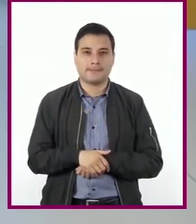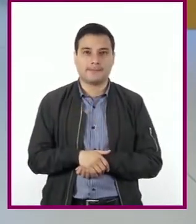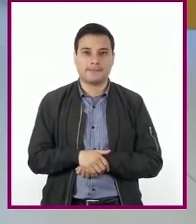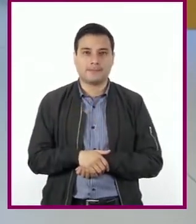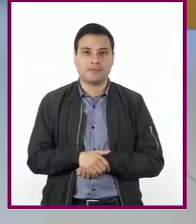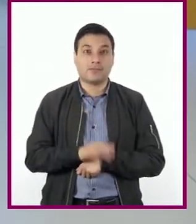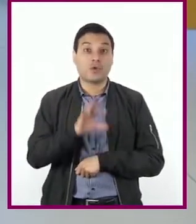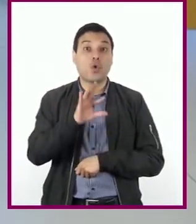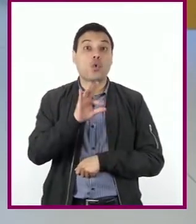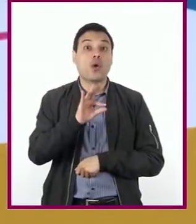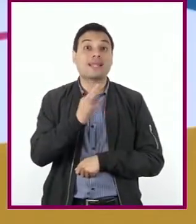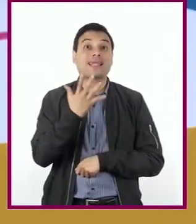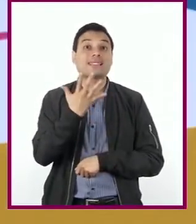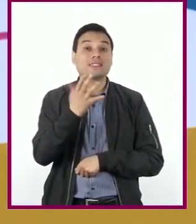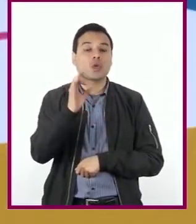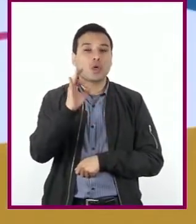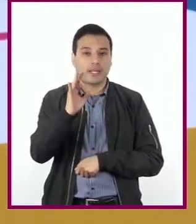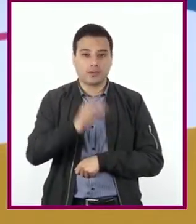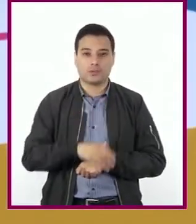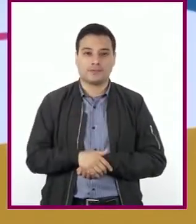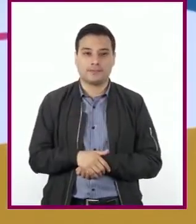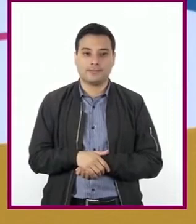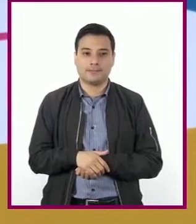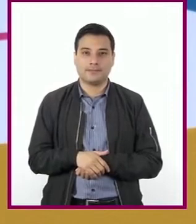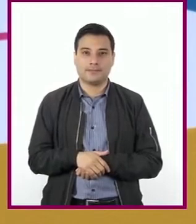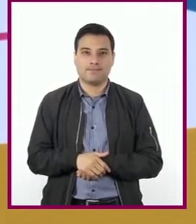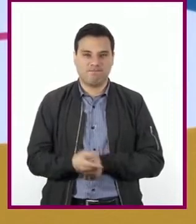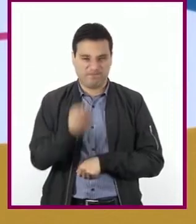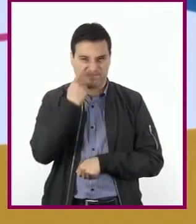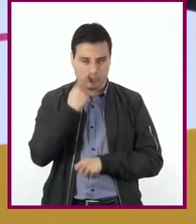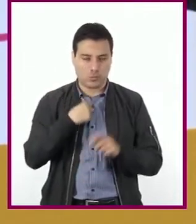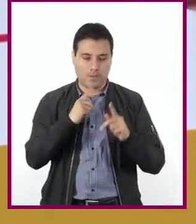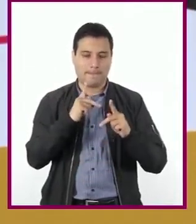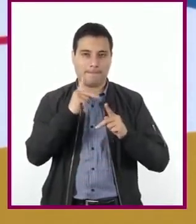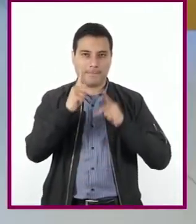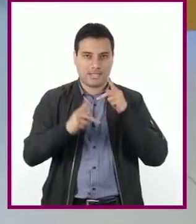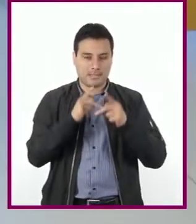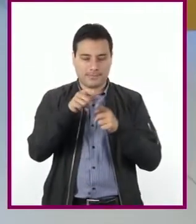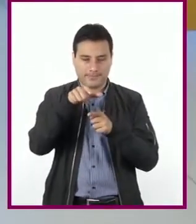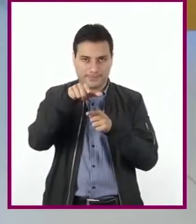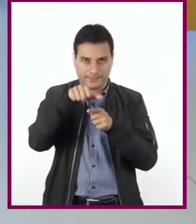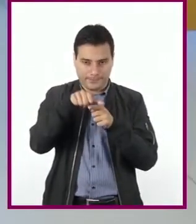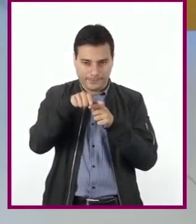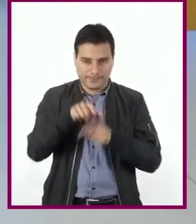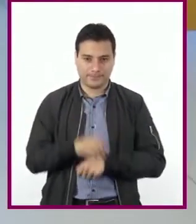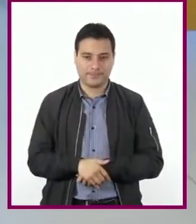45 grados. Te voy a prestar un transportador.